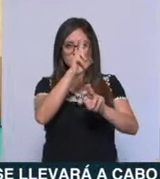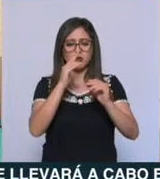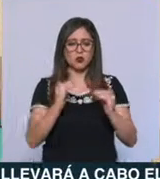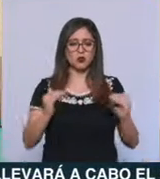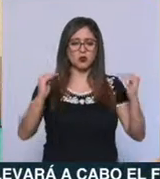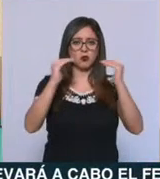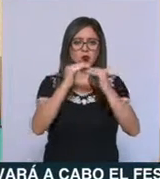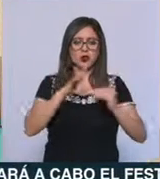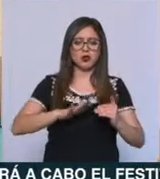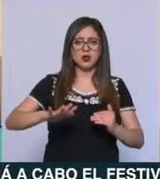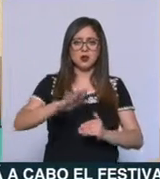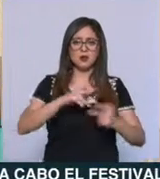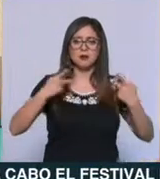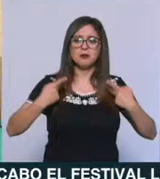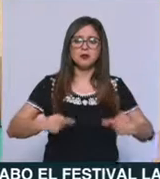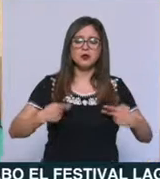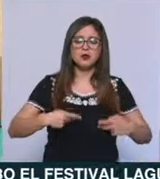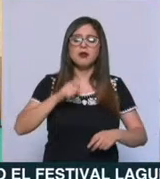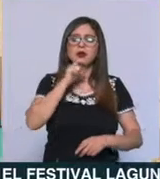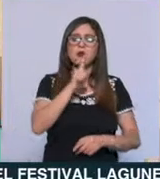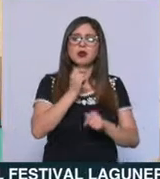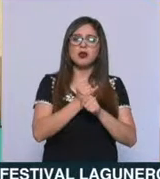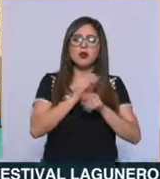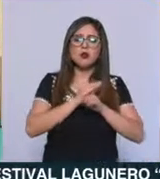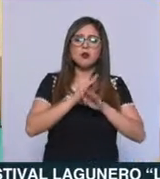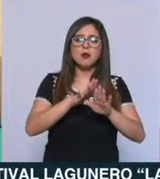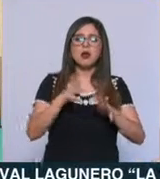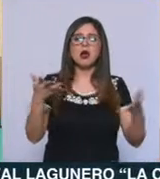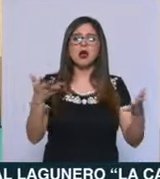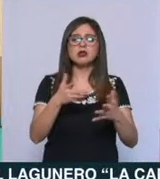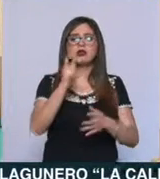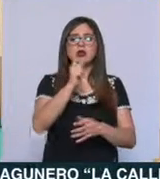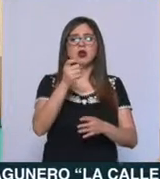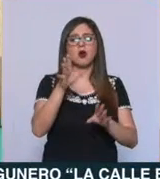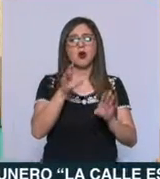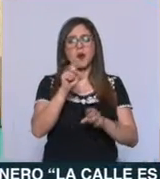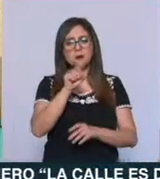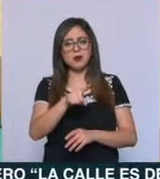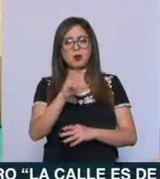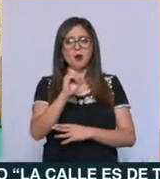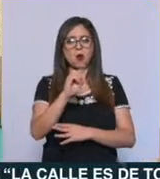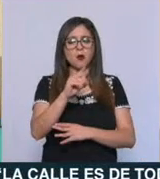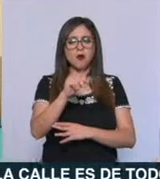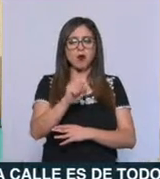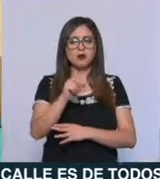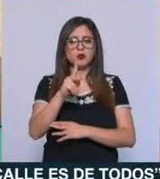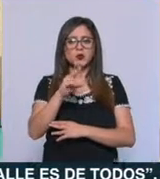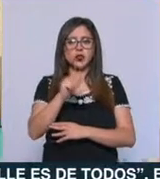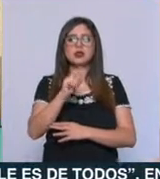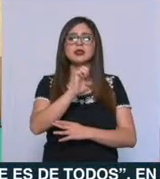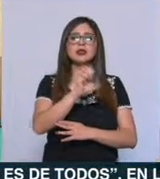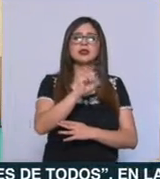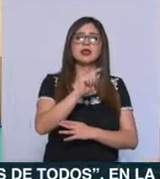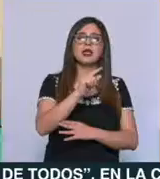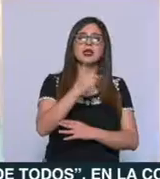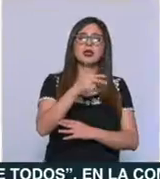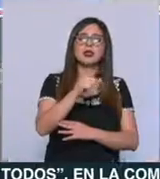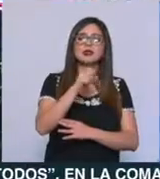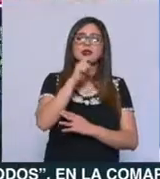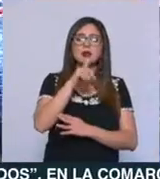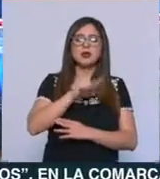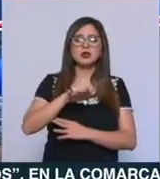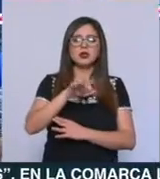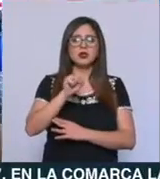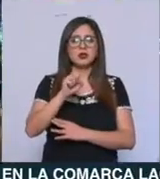entre personas, así como informar sobre construcción y funcionamiento de obras públicas, estratégicas y servicios